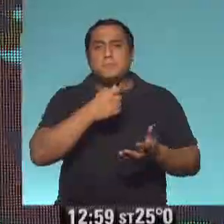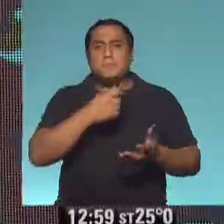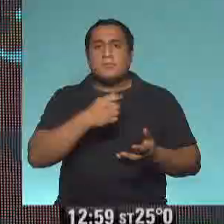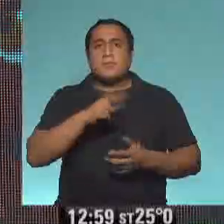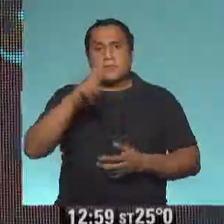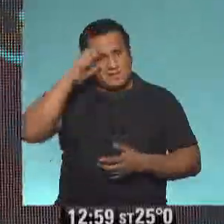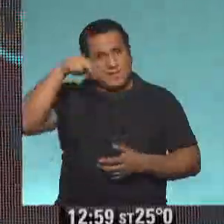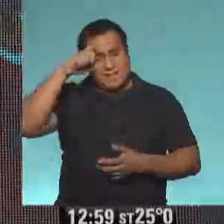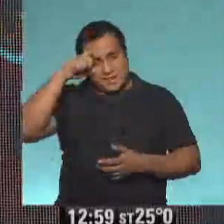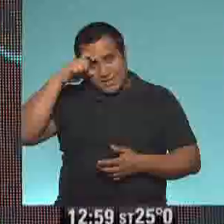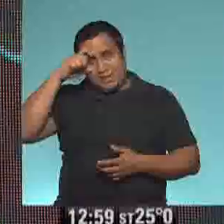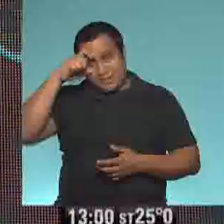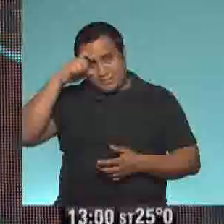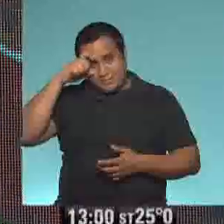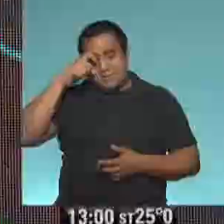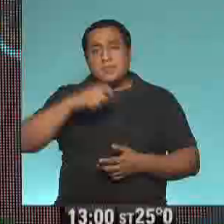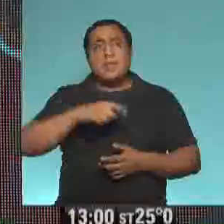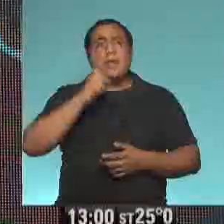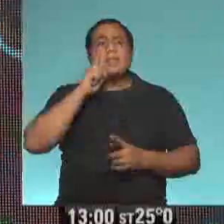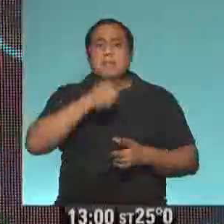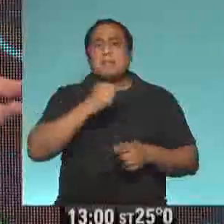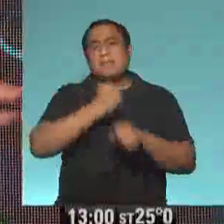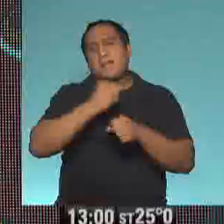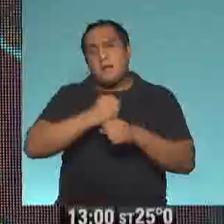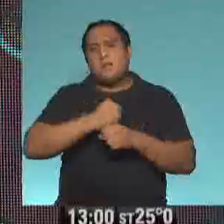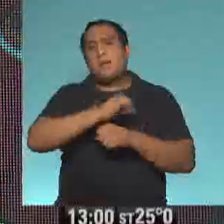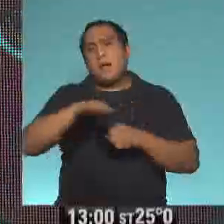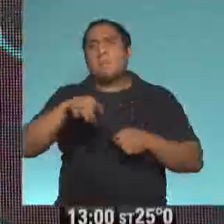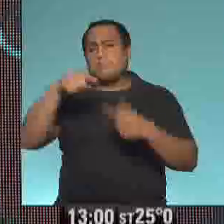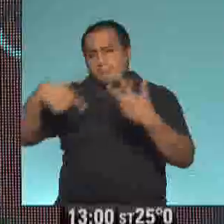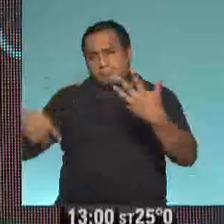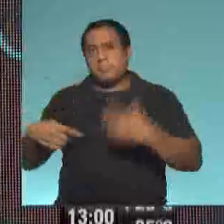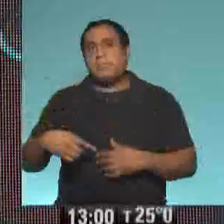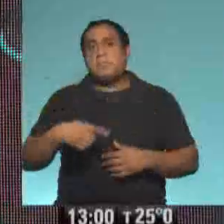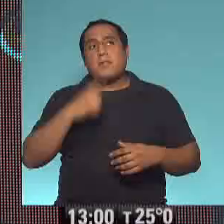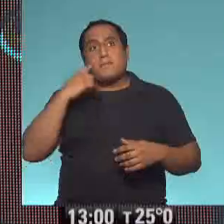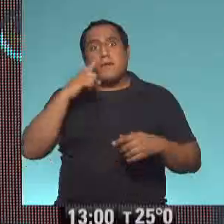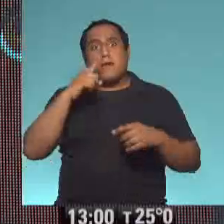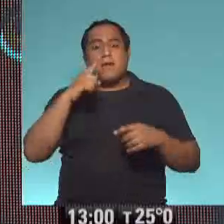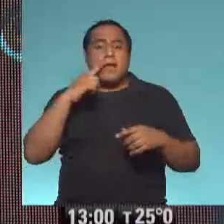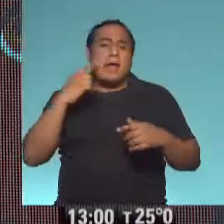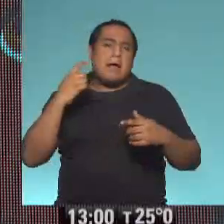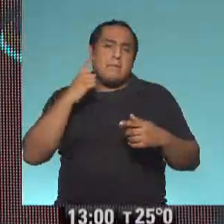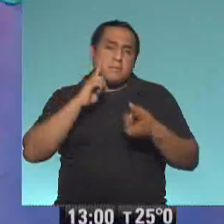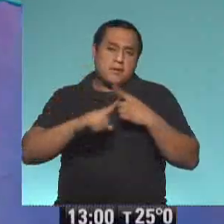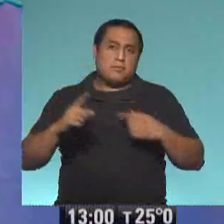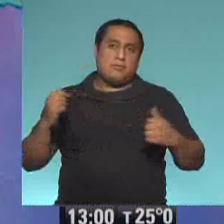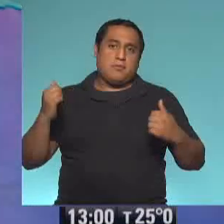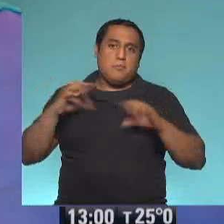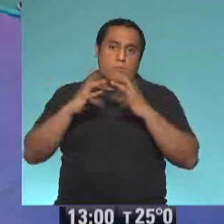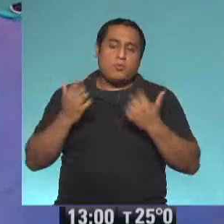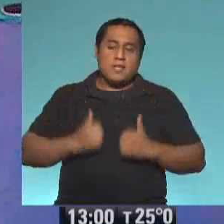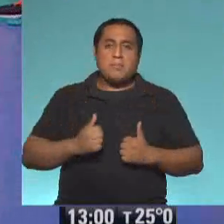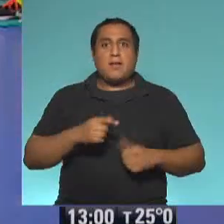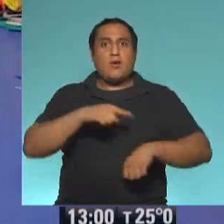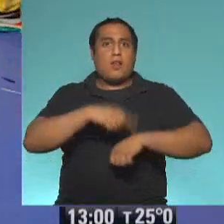con René Sayago, que él es apicultor, así que por favor acompáñenme ahí en el vivo de arroba Mundo Zamba a las 14:30. Pero a las 14:30